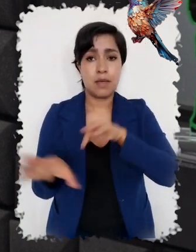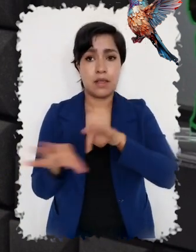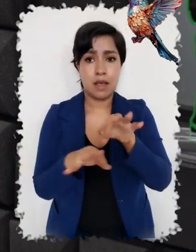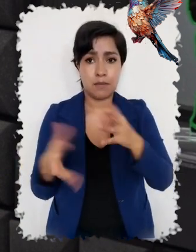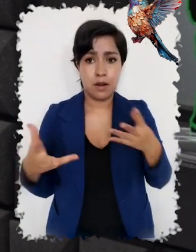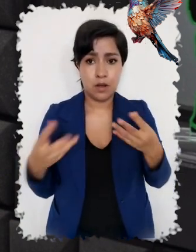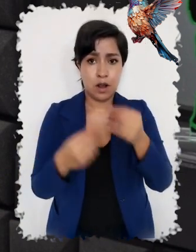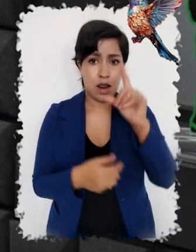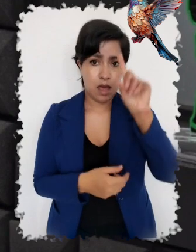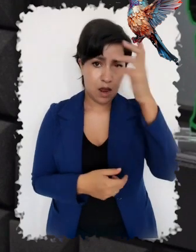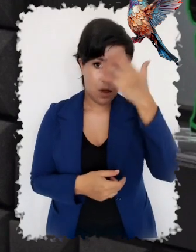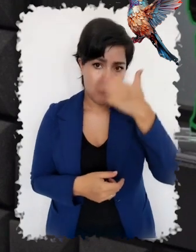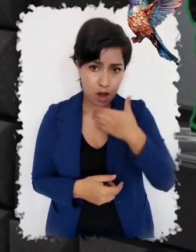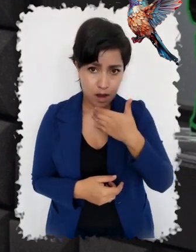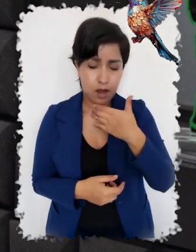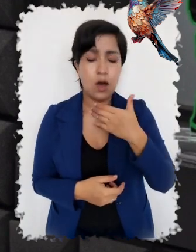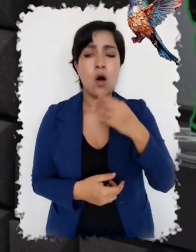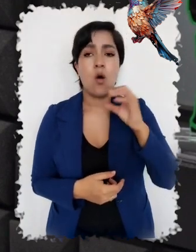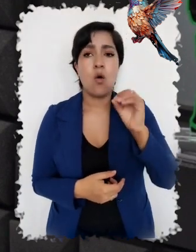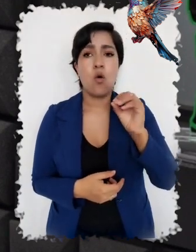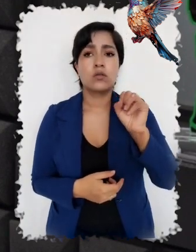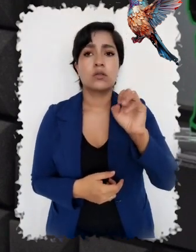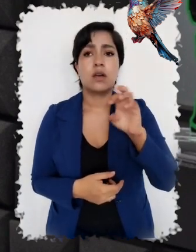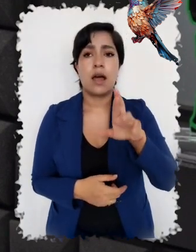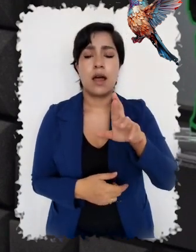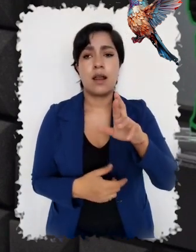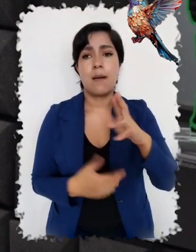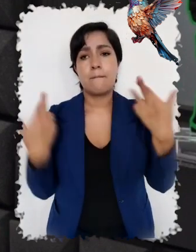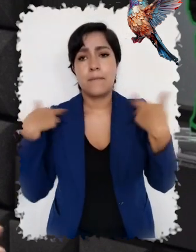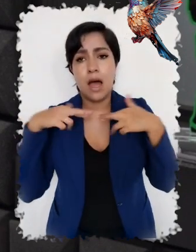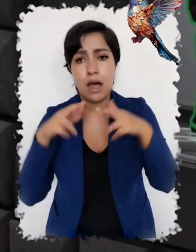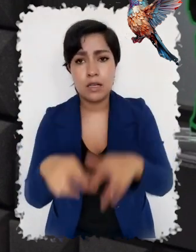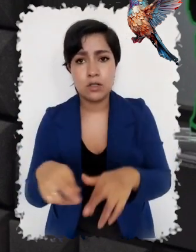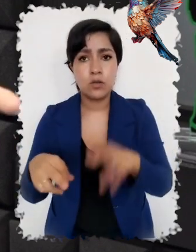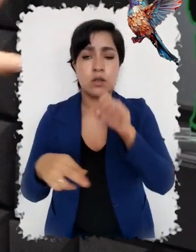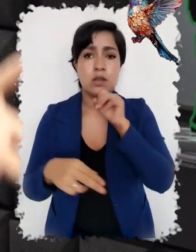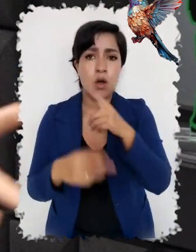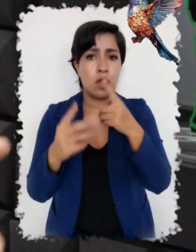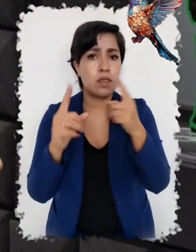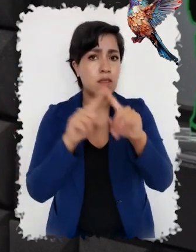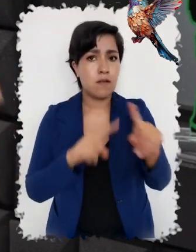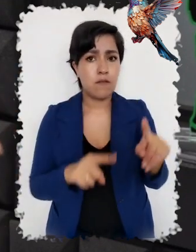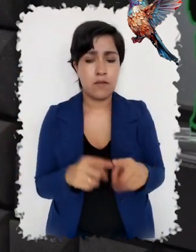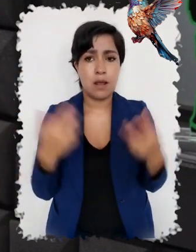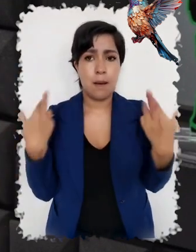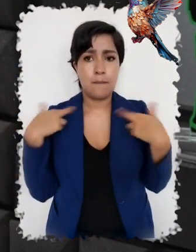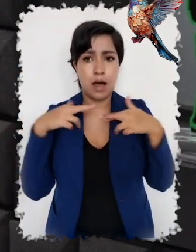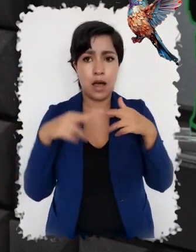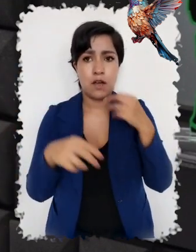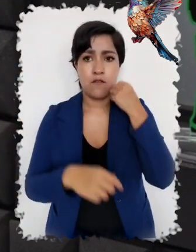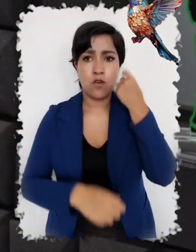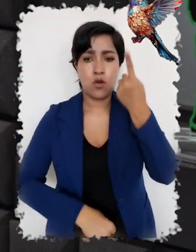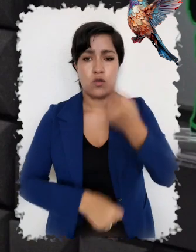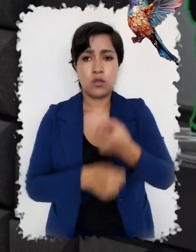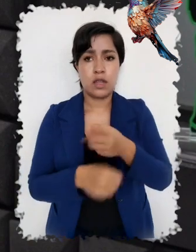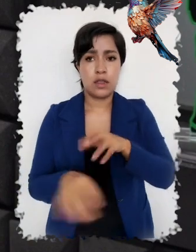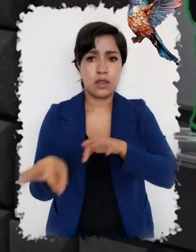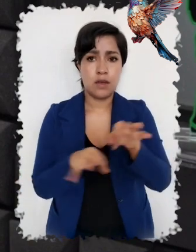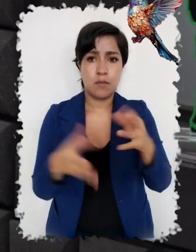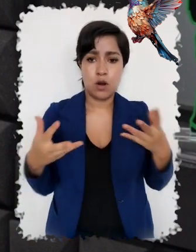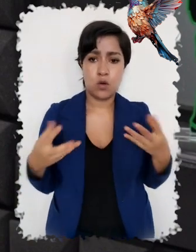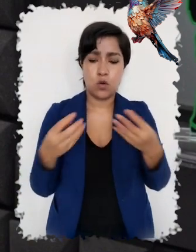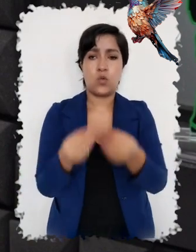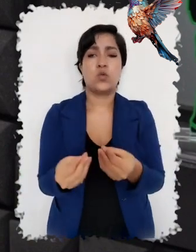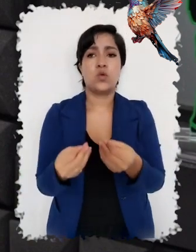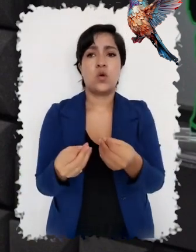muy fuerte con ellos el Lázaro Cárdenas el maestro Óscar entonces hay muchos muchos profesores voluntarios que trabajan con